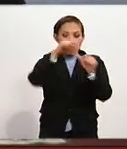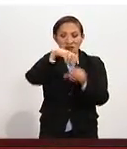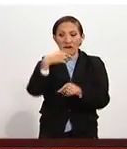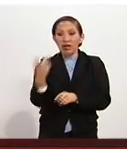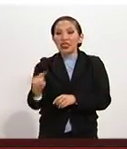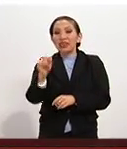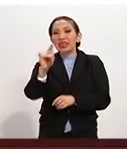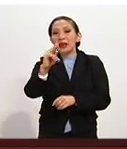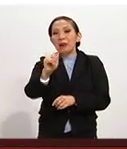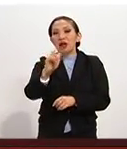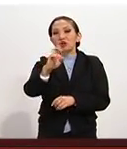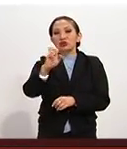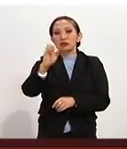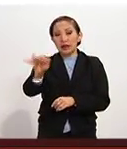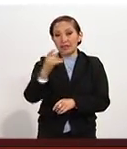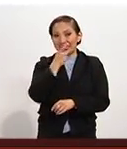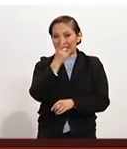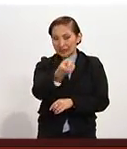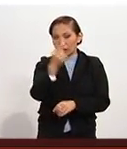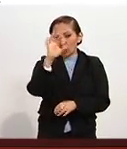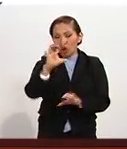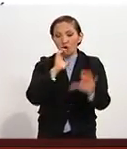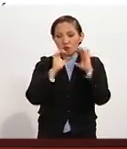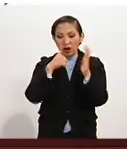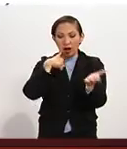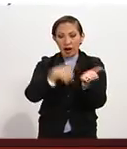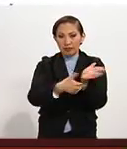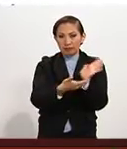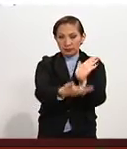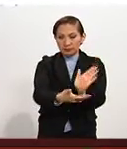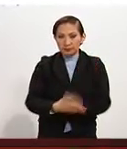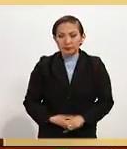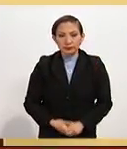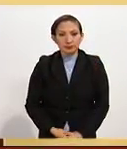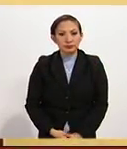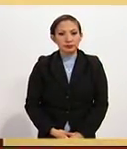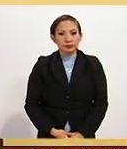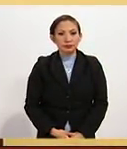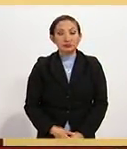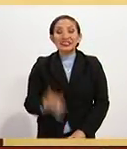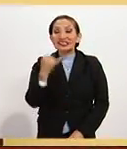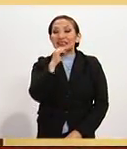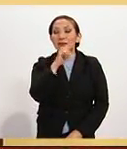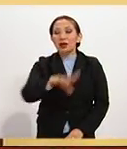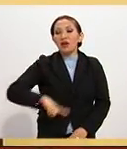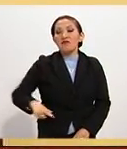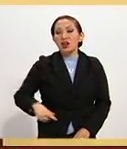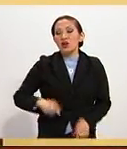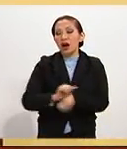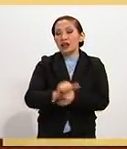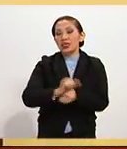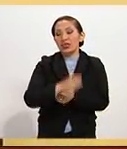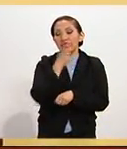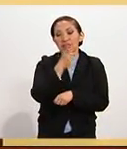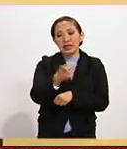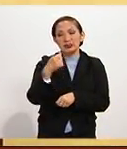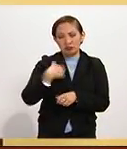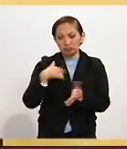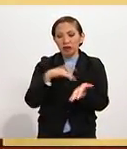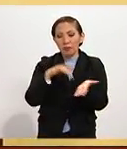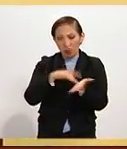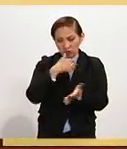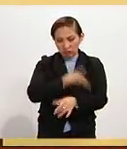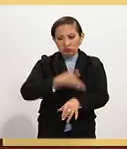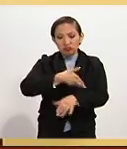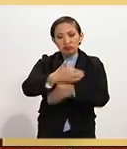derrocamiento de Dilma Rousseff, de acuerdo con un comunicado de la Cancillería. Asimismo, el gobierno de Argentina manifestó su respaldo al